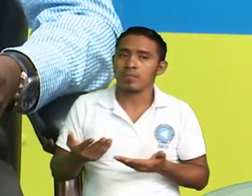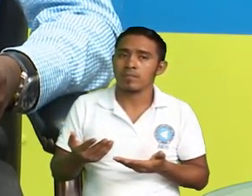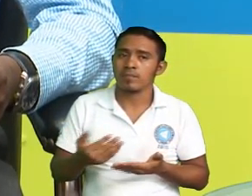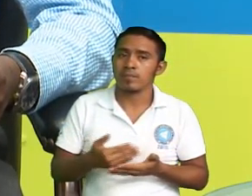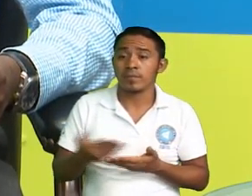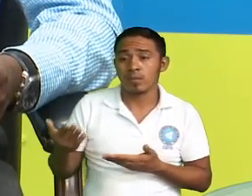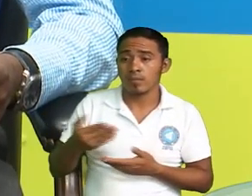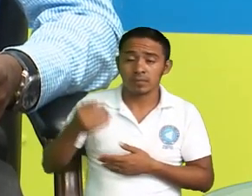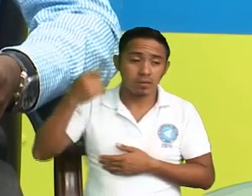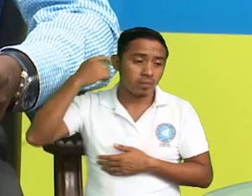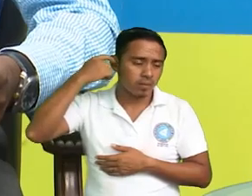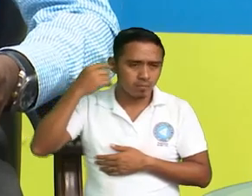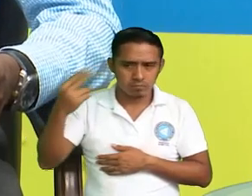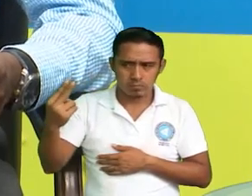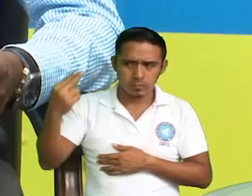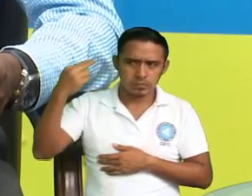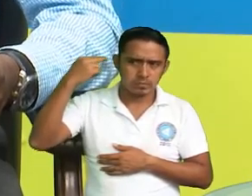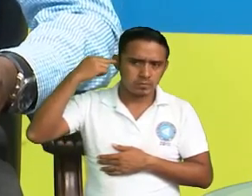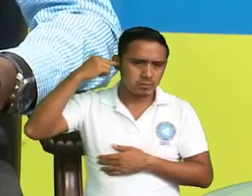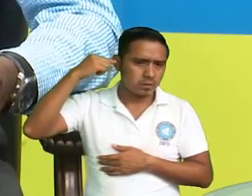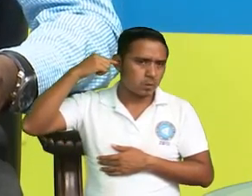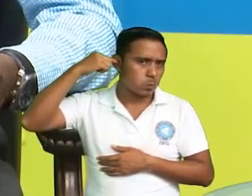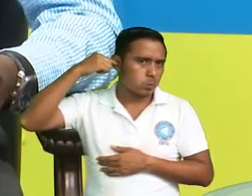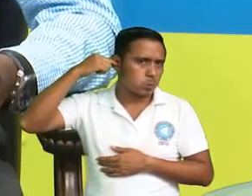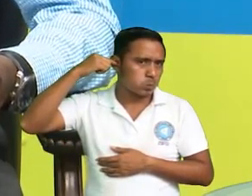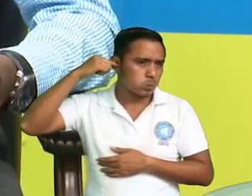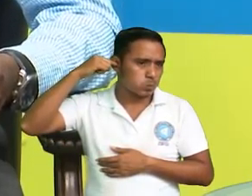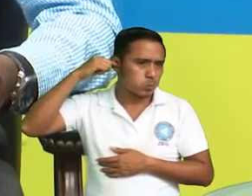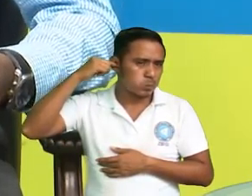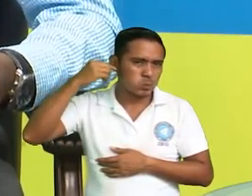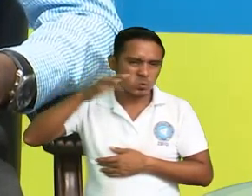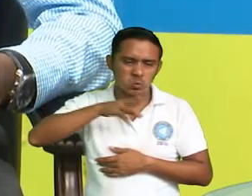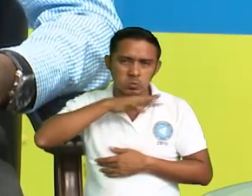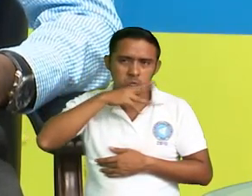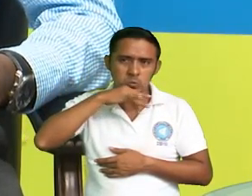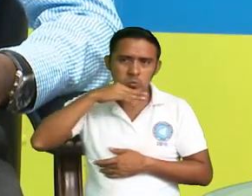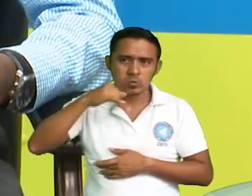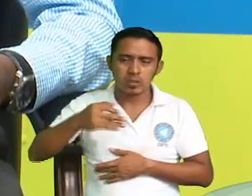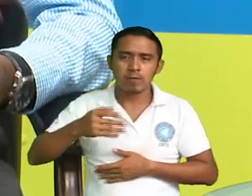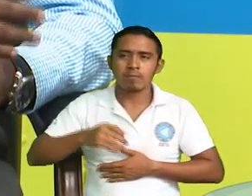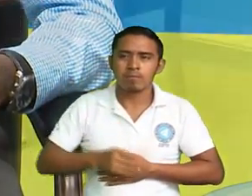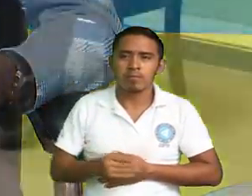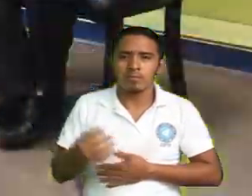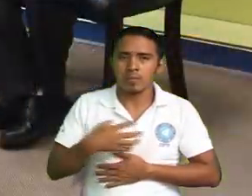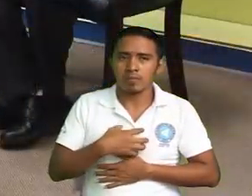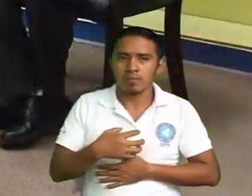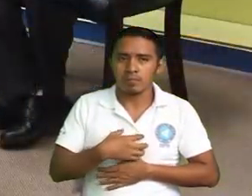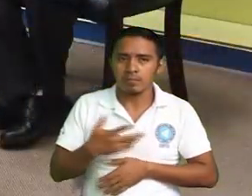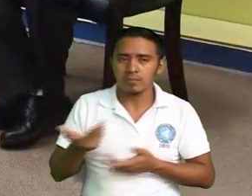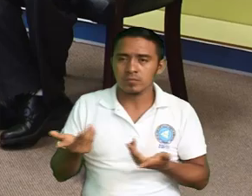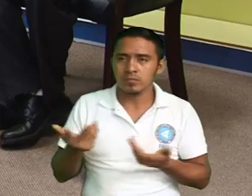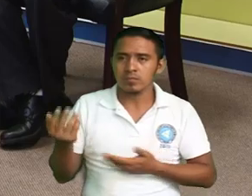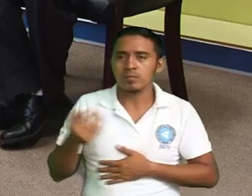es idóneo que alguien mire nuestras orejas o esta parte de aquí sucia, pues. Es parte del aseo